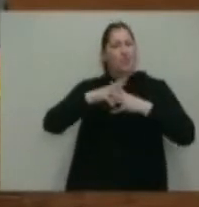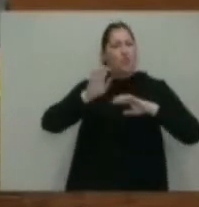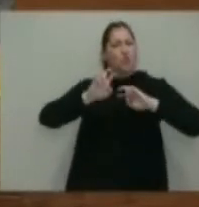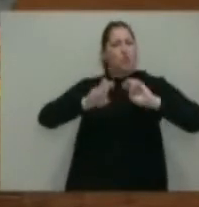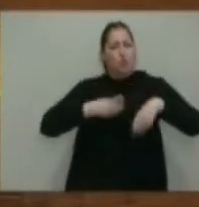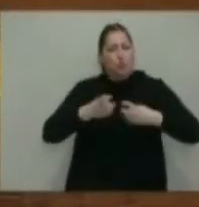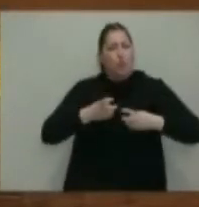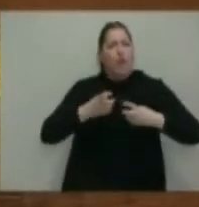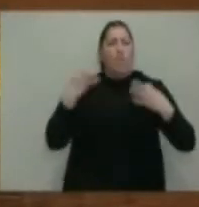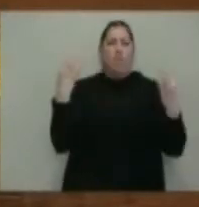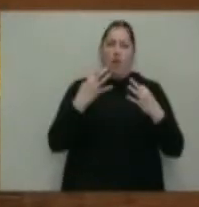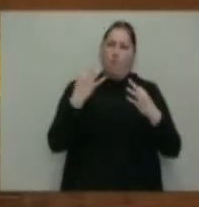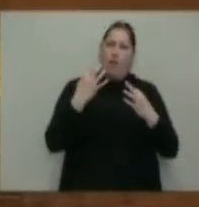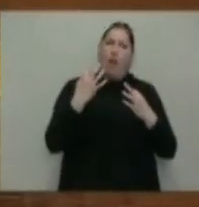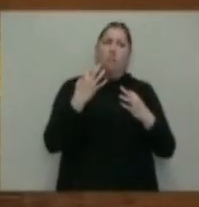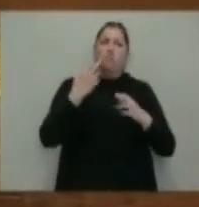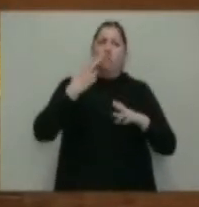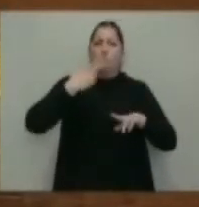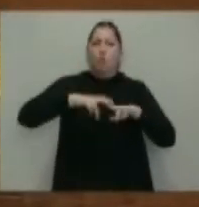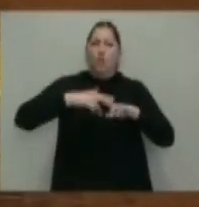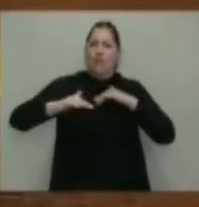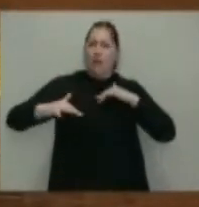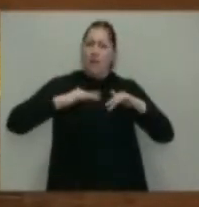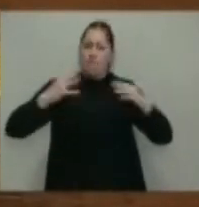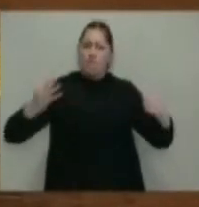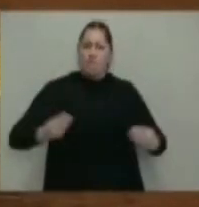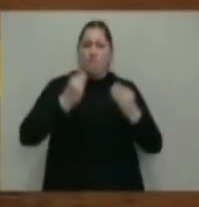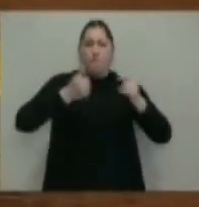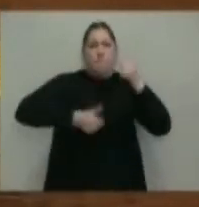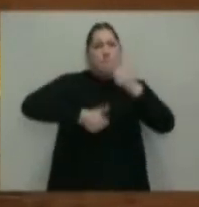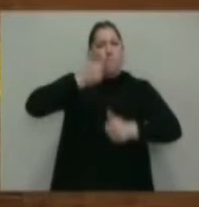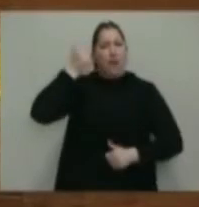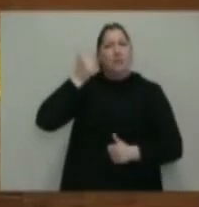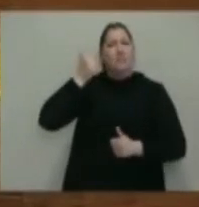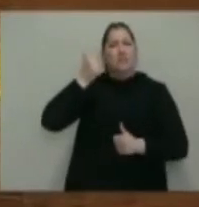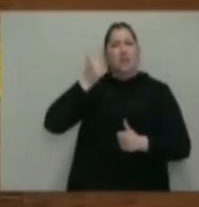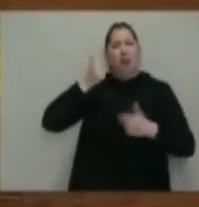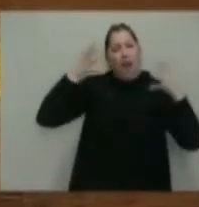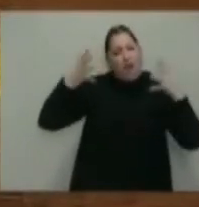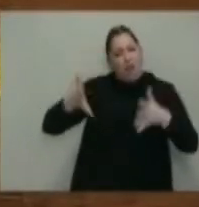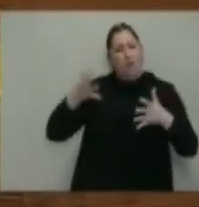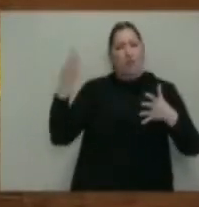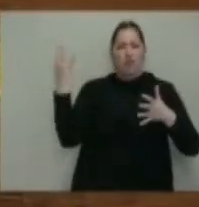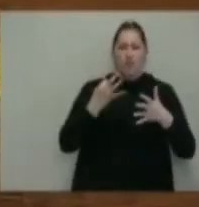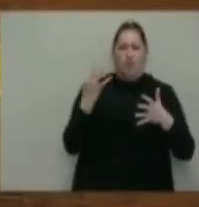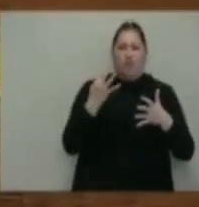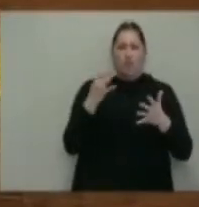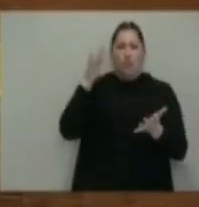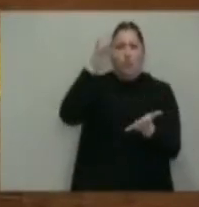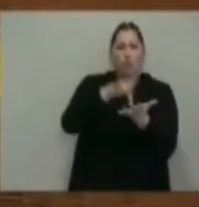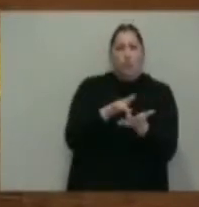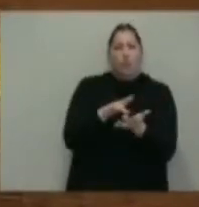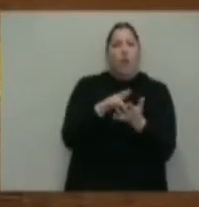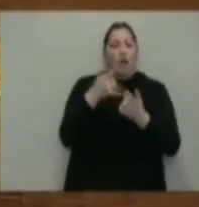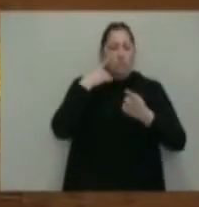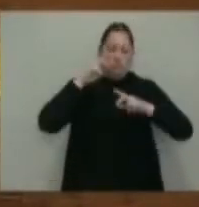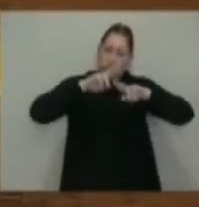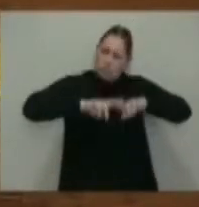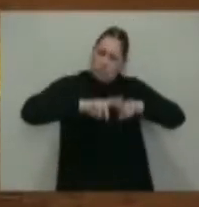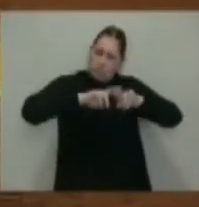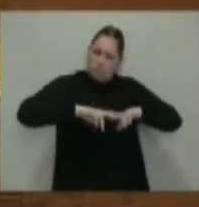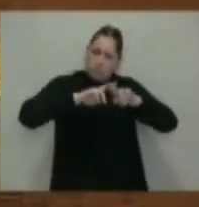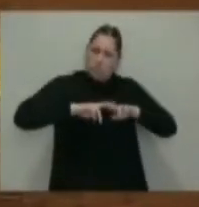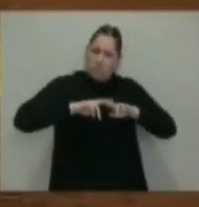acometer, el mejorar las políticas activas del mercado de trabajo y recomendaba para ello introducir una amplia monitorización y evaluación a